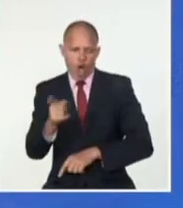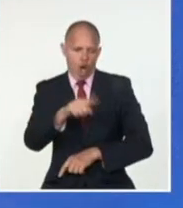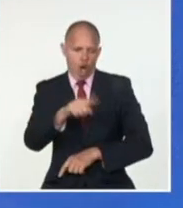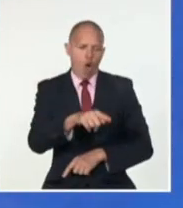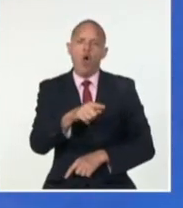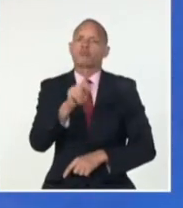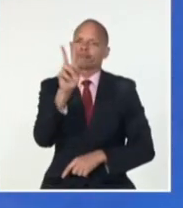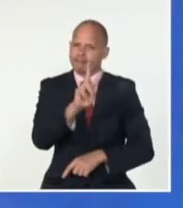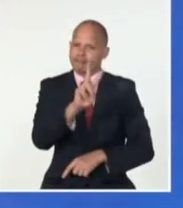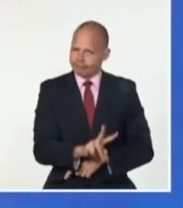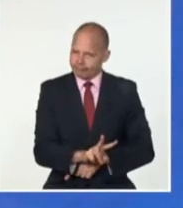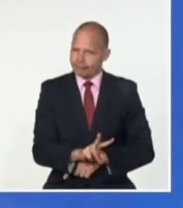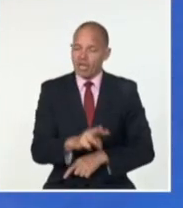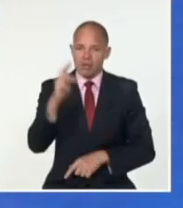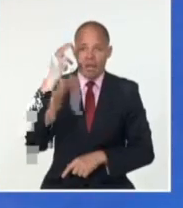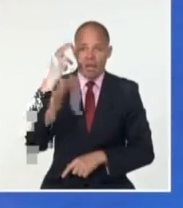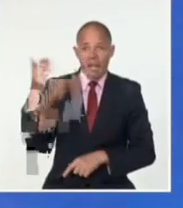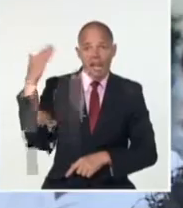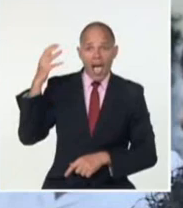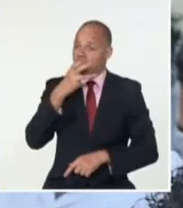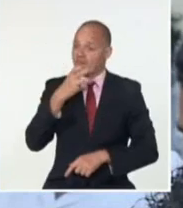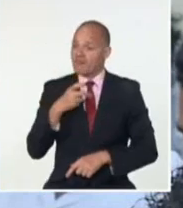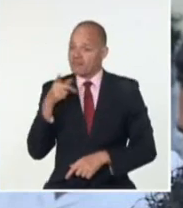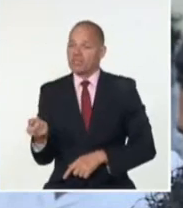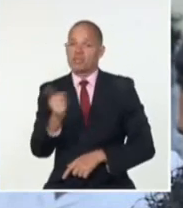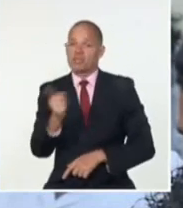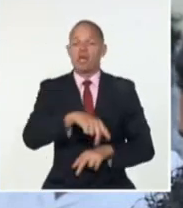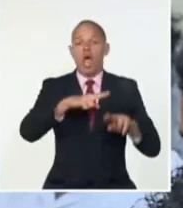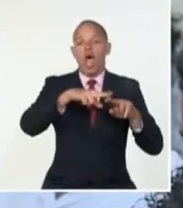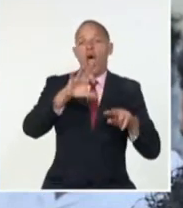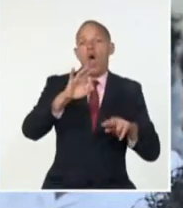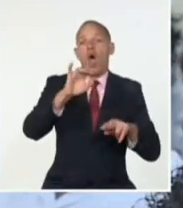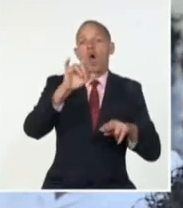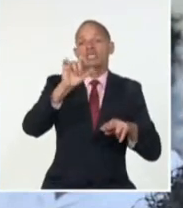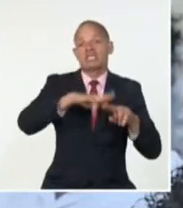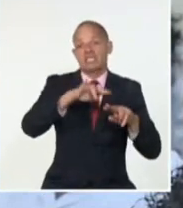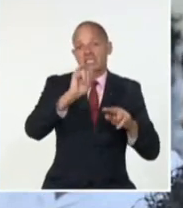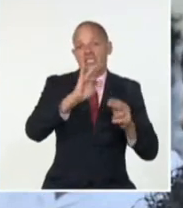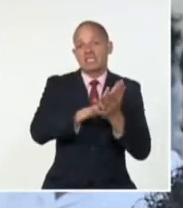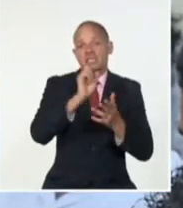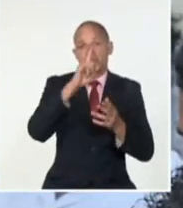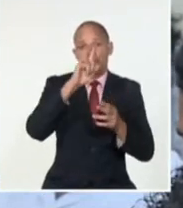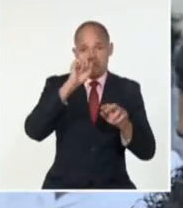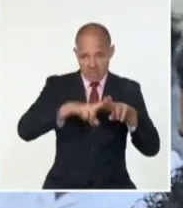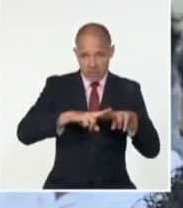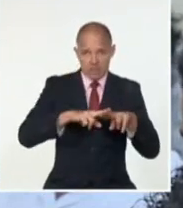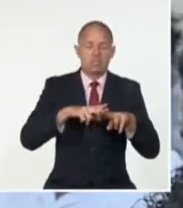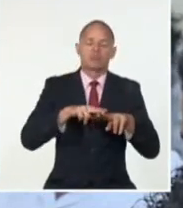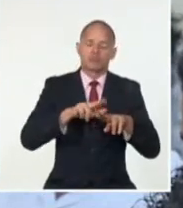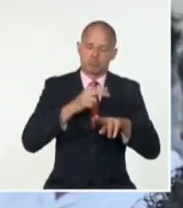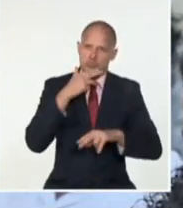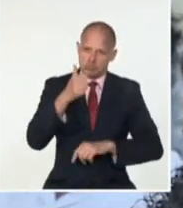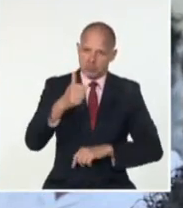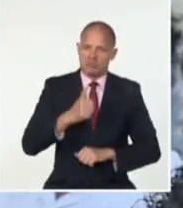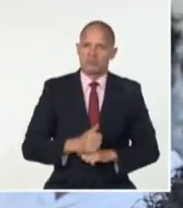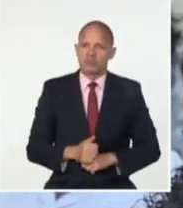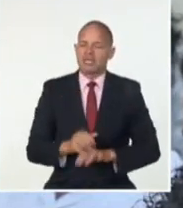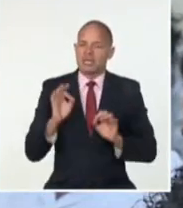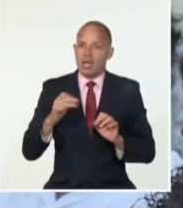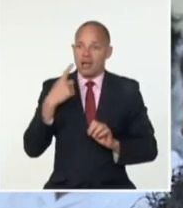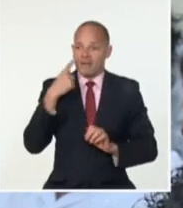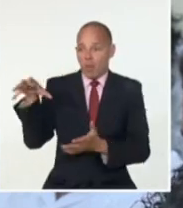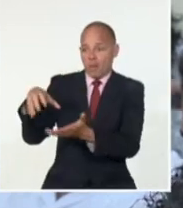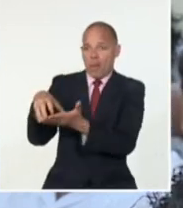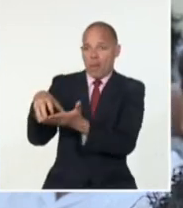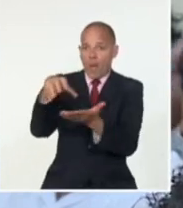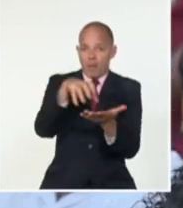procesos revolucionarios. Cabe señalar que estamos ante el primer acercamiento entre las organizaciones juveniles de ambas ciudades, marcados por la anuencia expresada